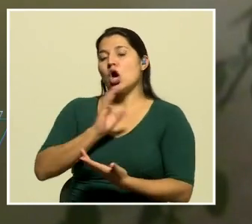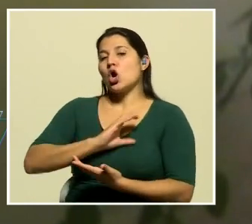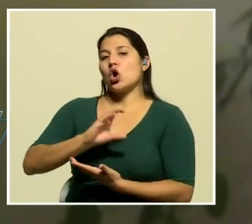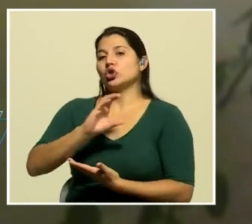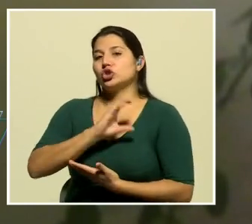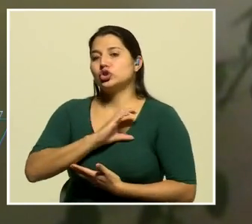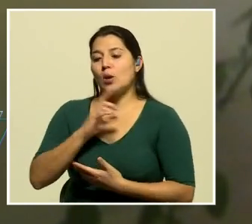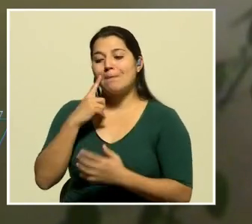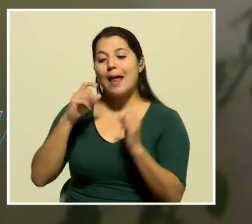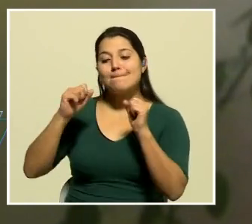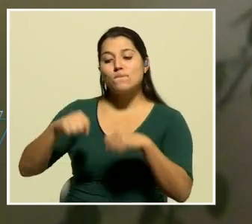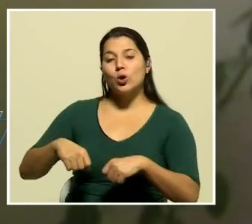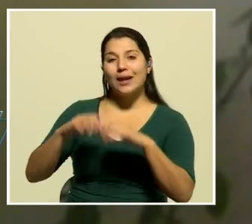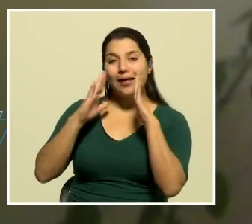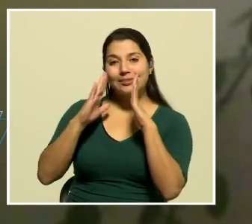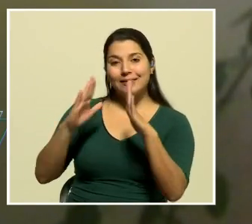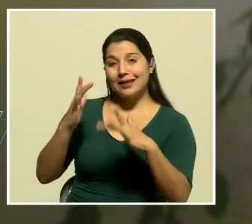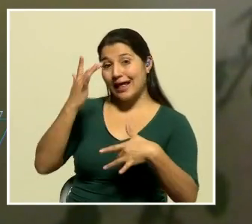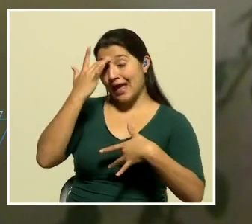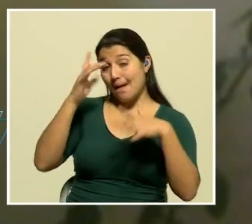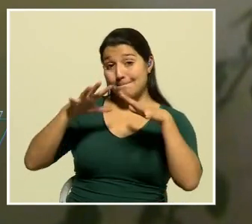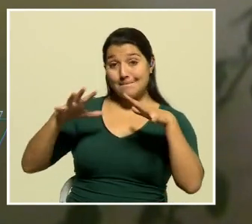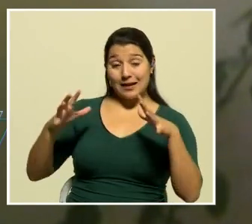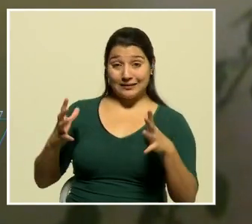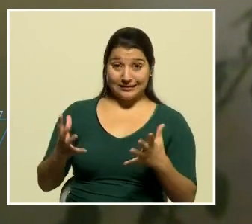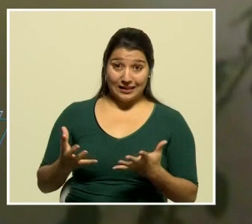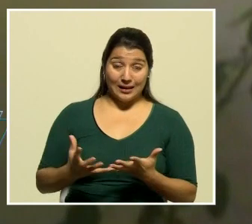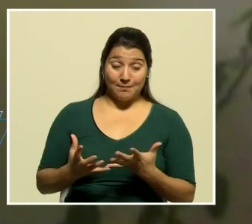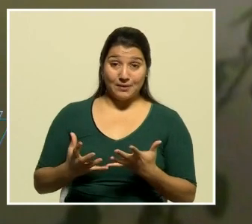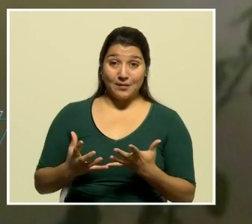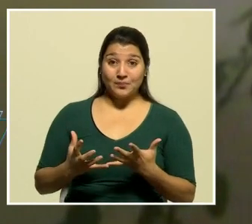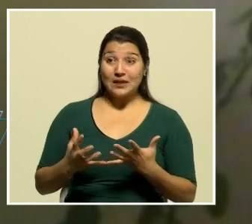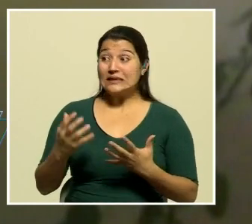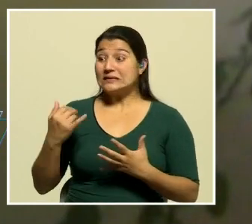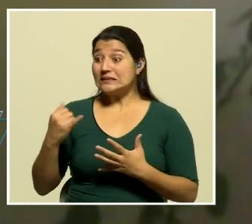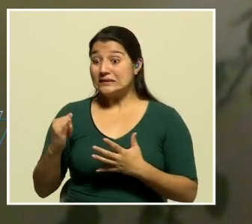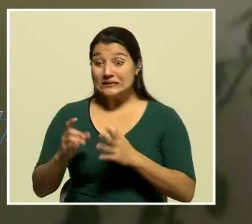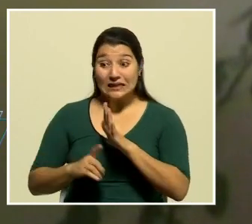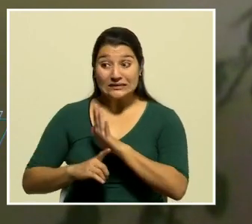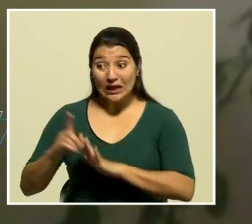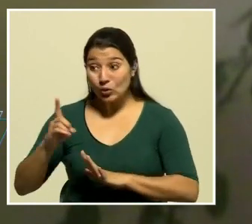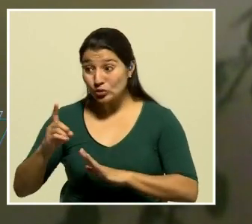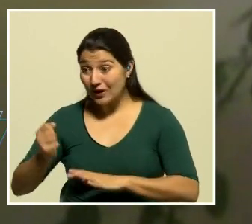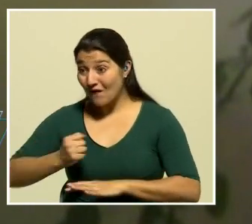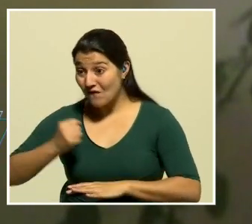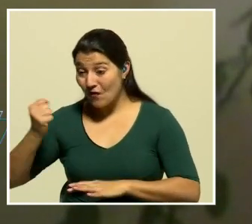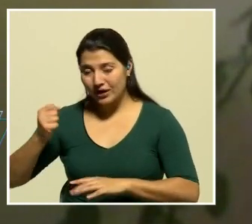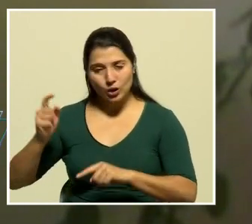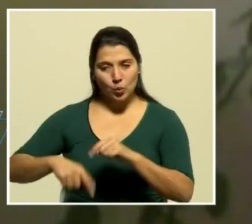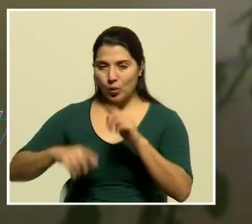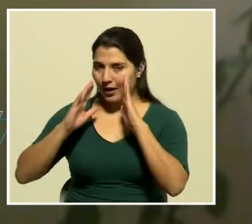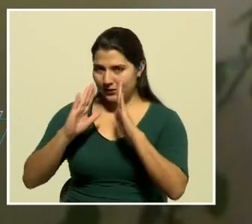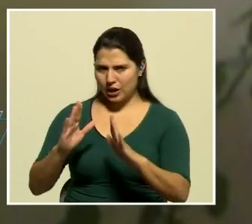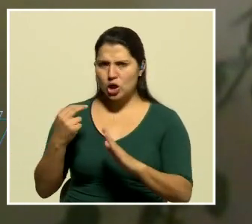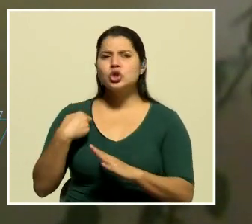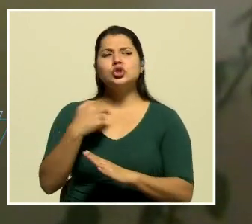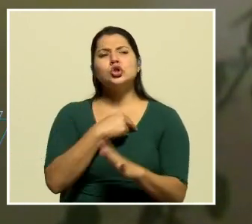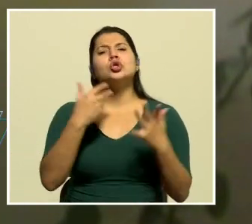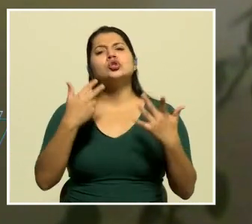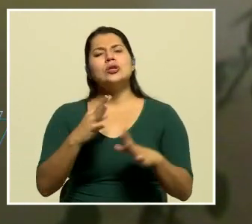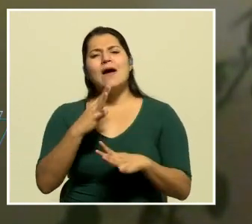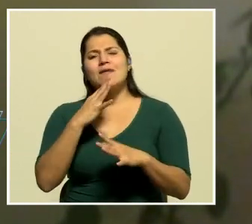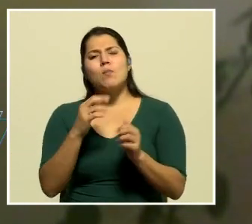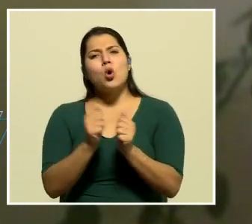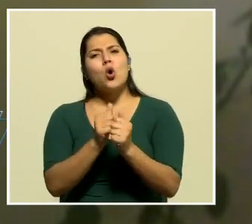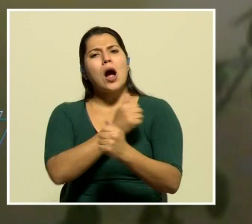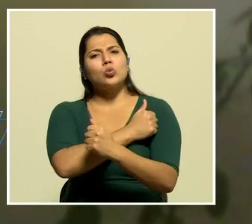una pandemia si llegara a ser muy fuerte para ellos, a pesar de que nosotros estuvimos conversando con las autoridades de salud de la